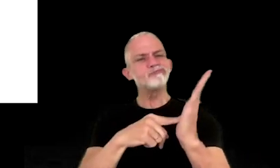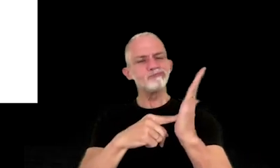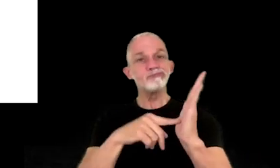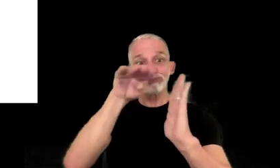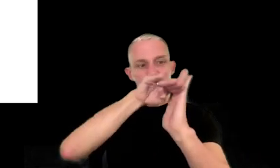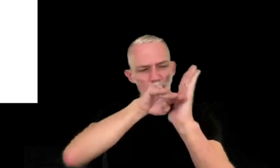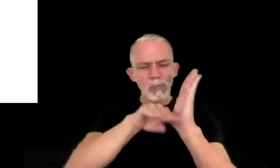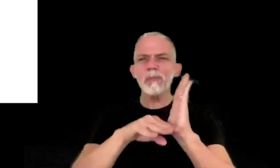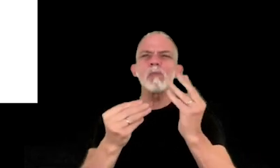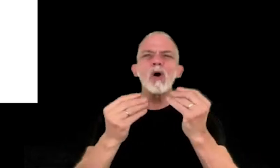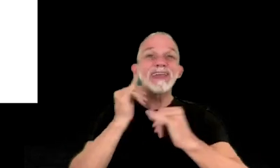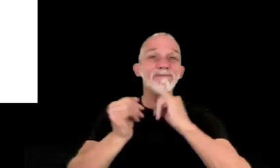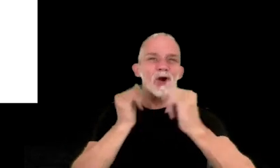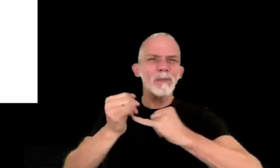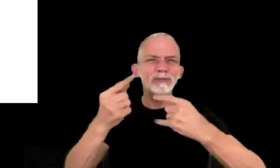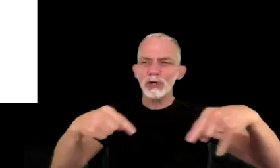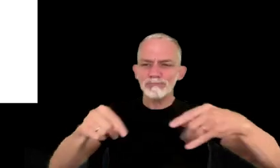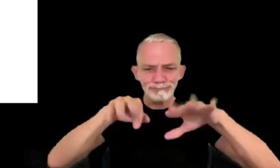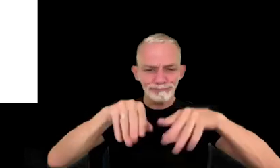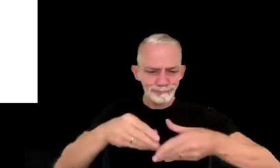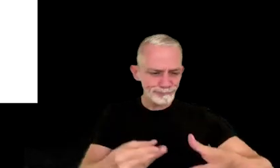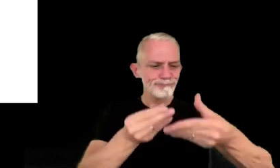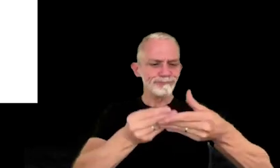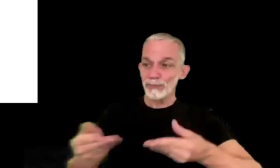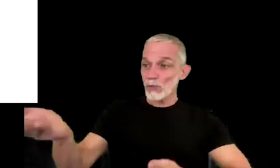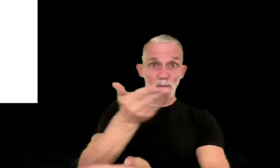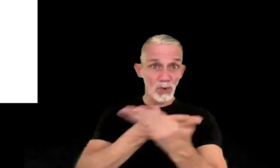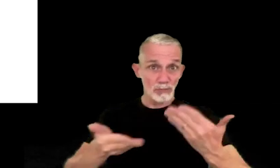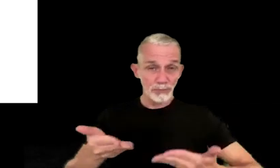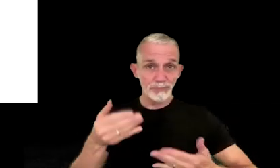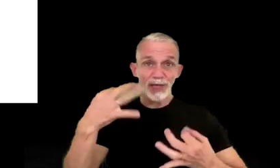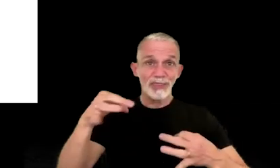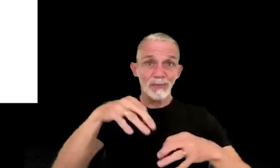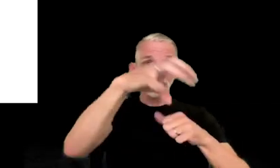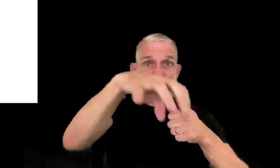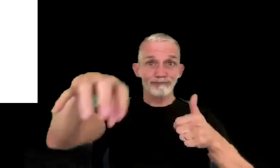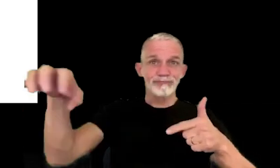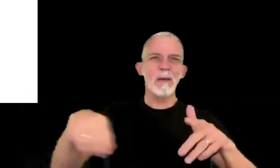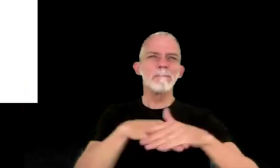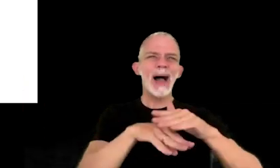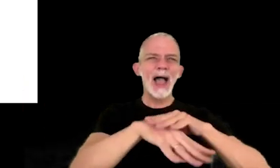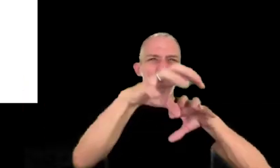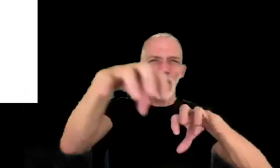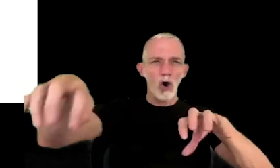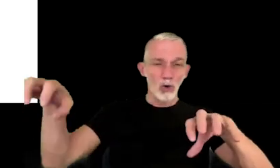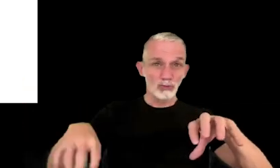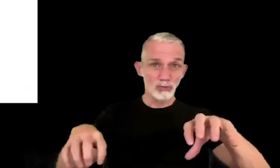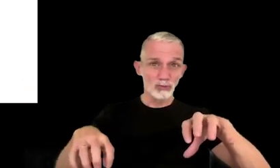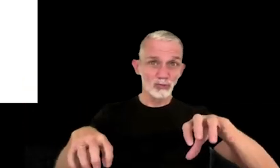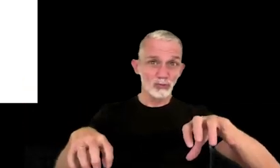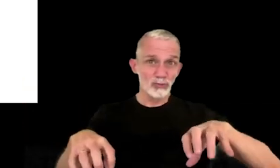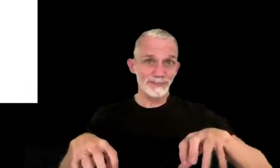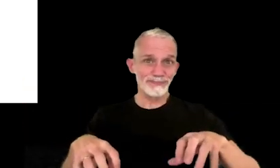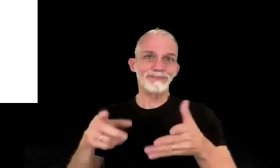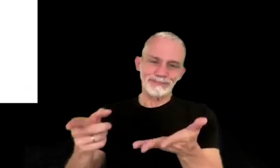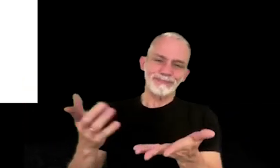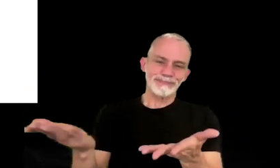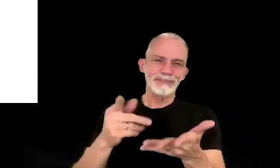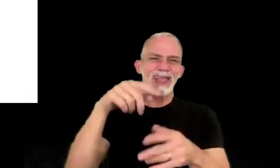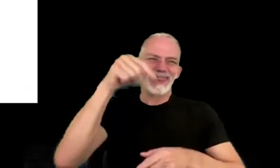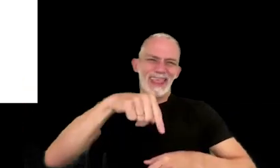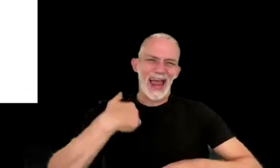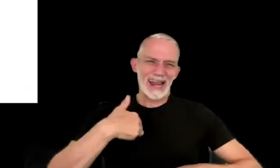de información a cargo de las entidades financieras, en este caso entidades financieras